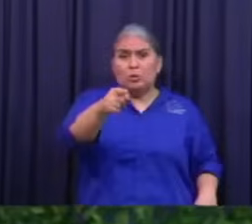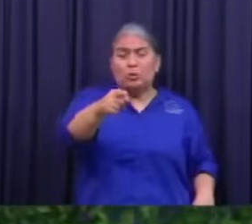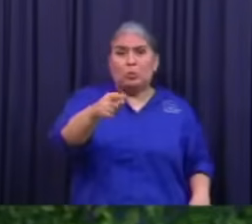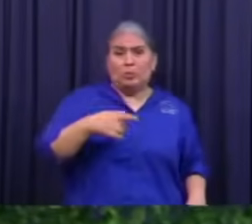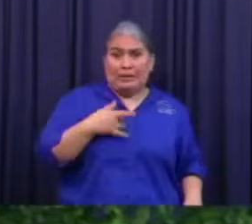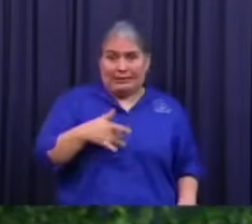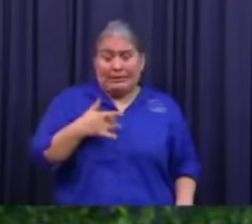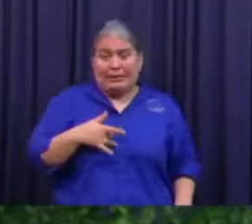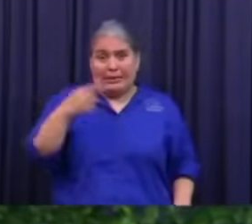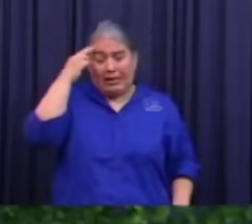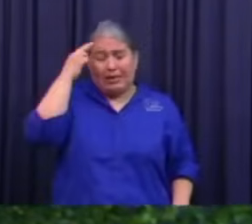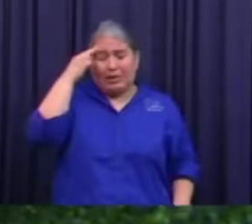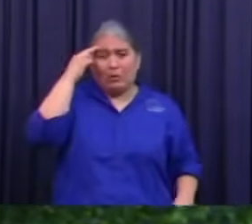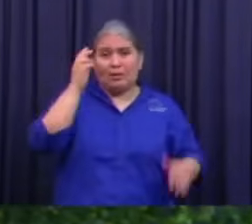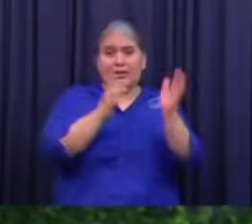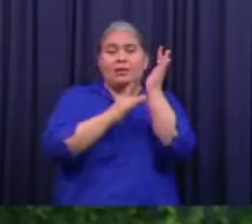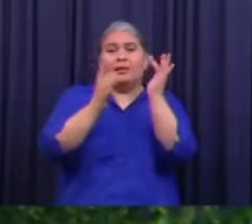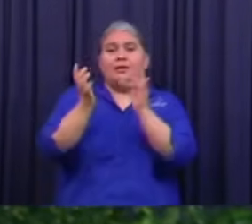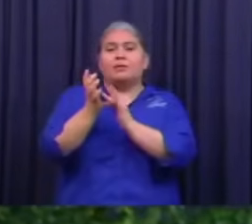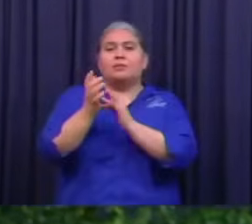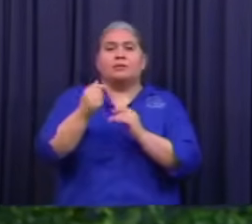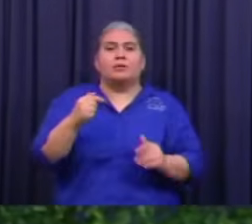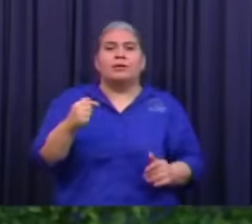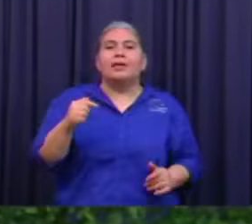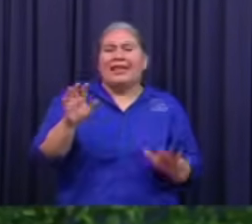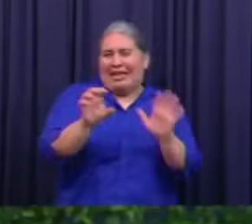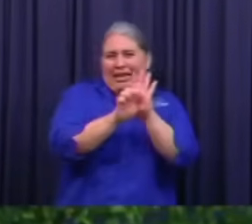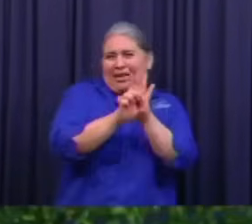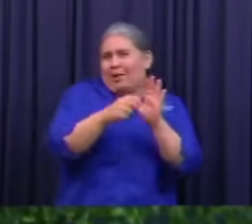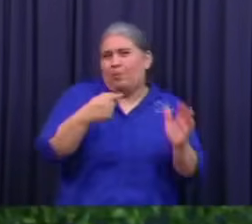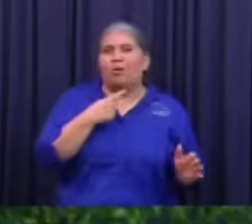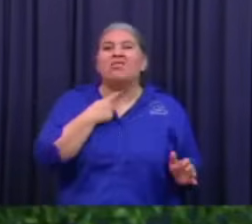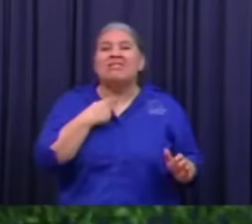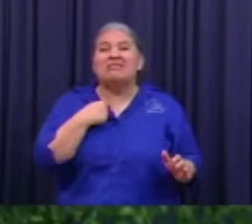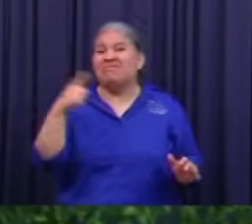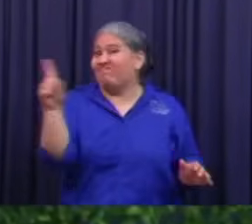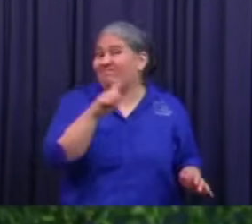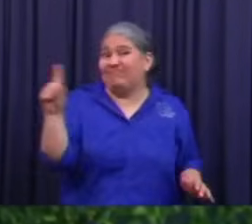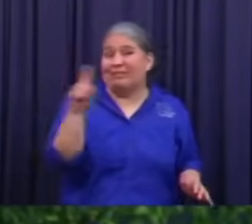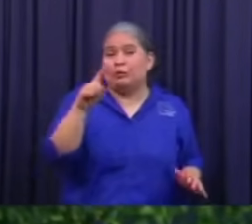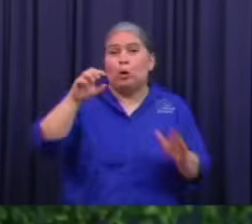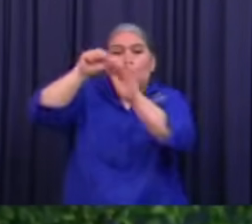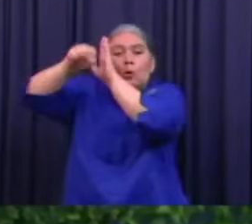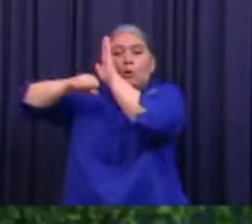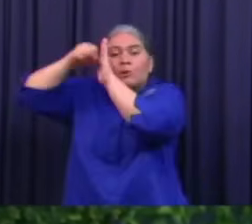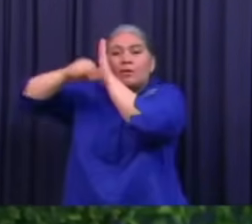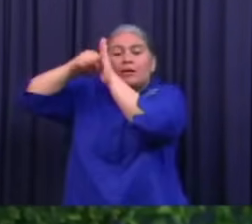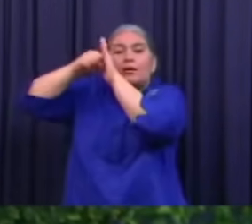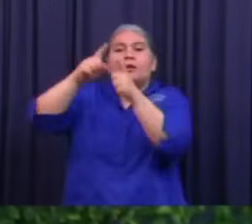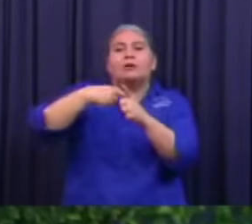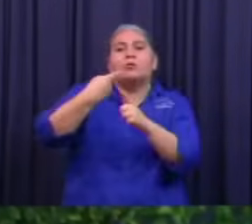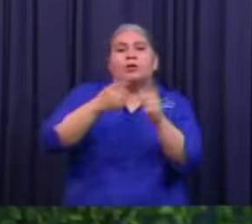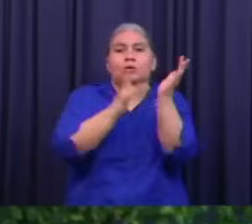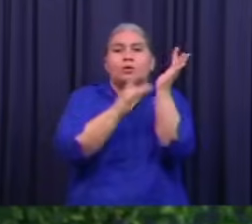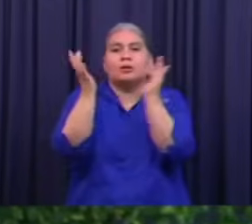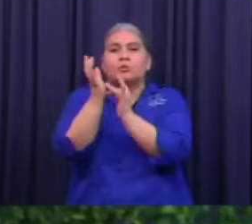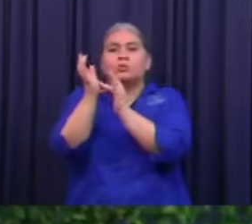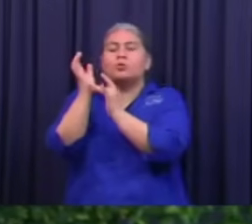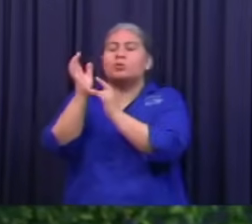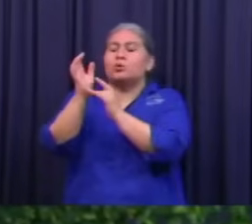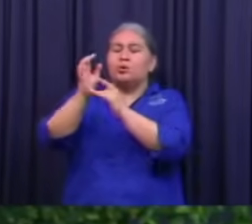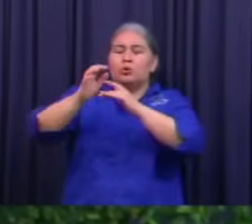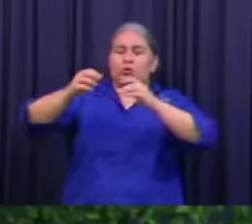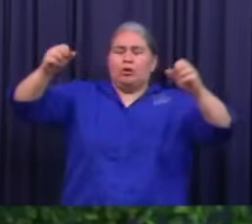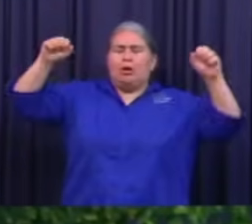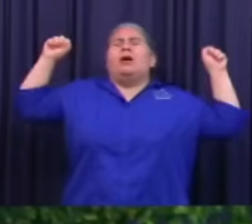mí por lo menos no me gusta ver películas en donde señor eh eh lo crucifican no